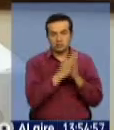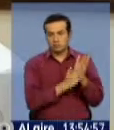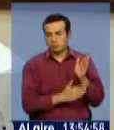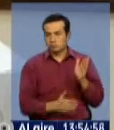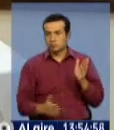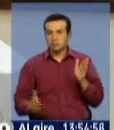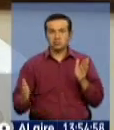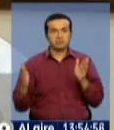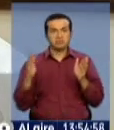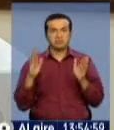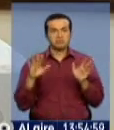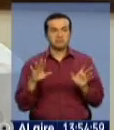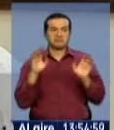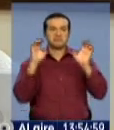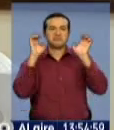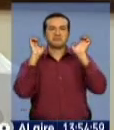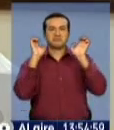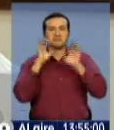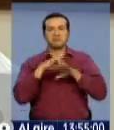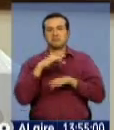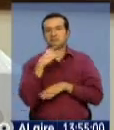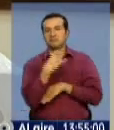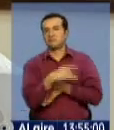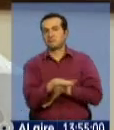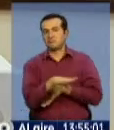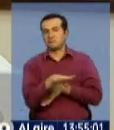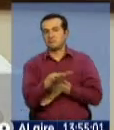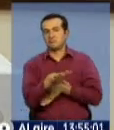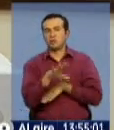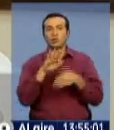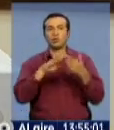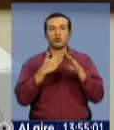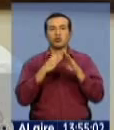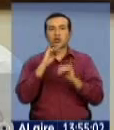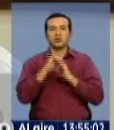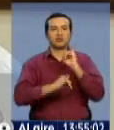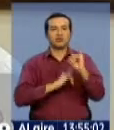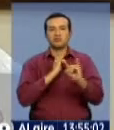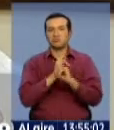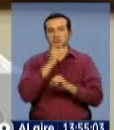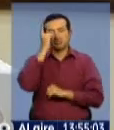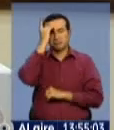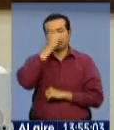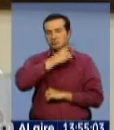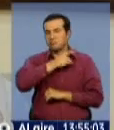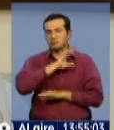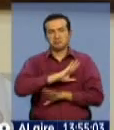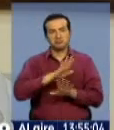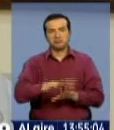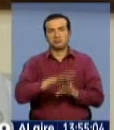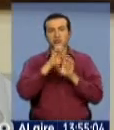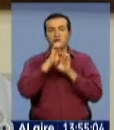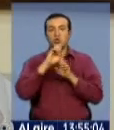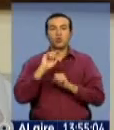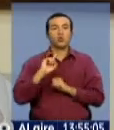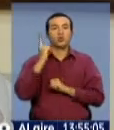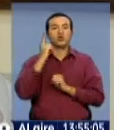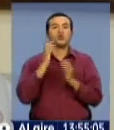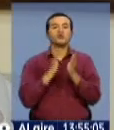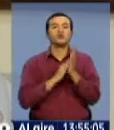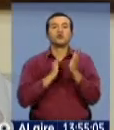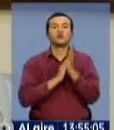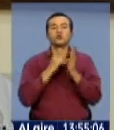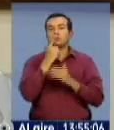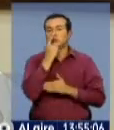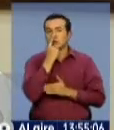se desligó de la comunidad internacional, salvo con socios de